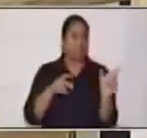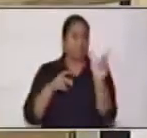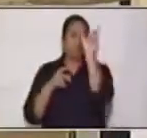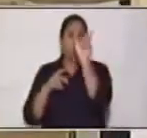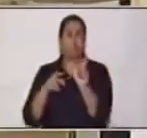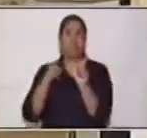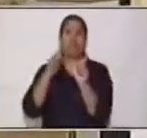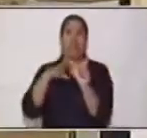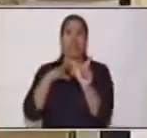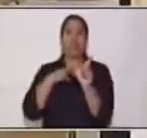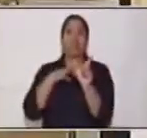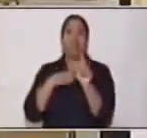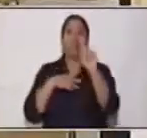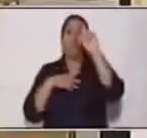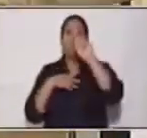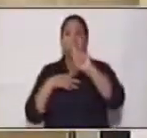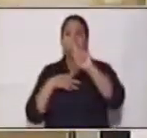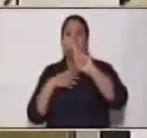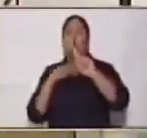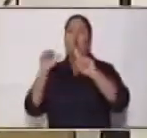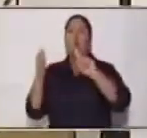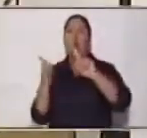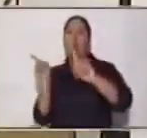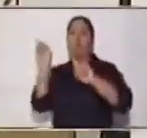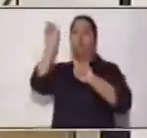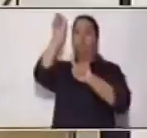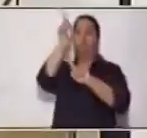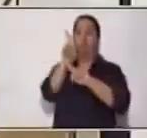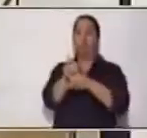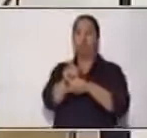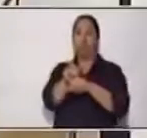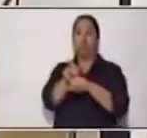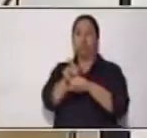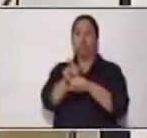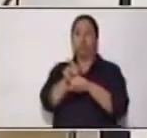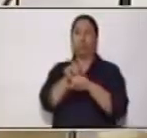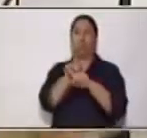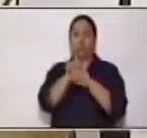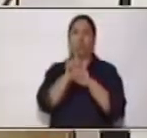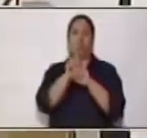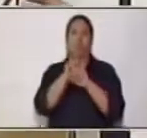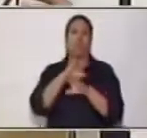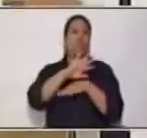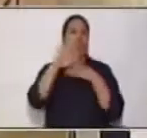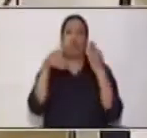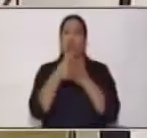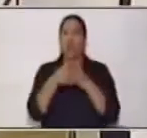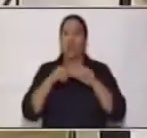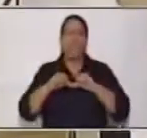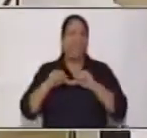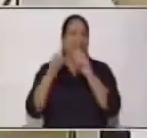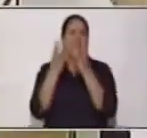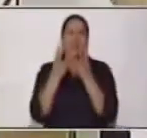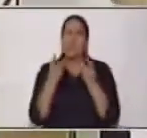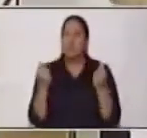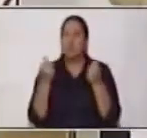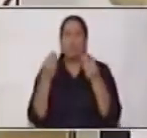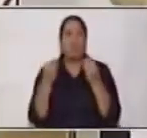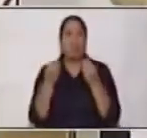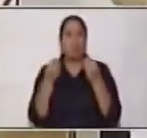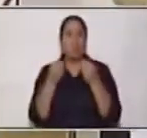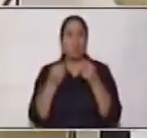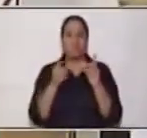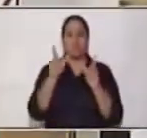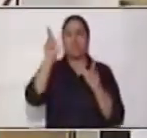una recta encima de la otra recta, así es, porque comparten todos sus puntos. Todos. Por lo tanto, hay infinitas soluciones. Y cuando no